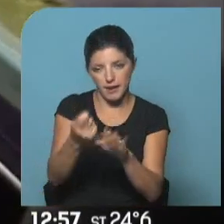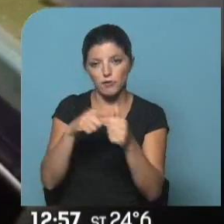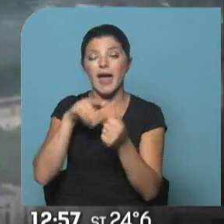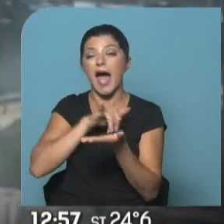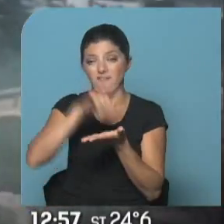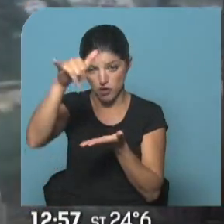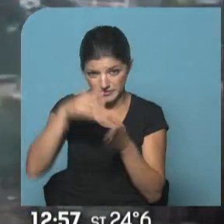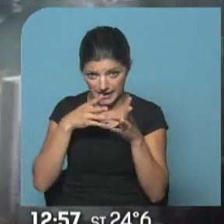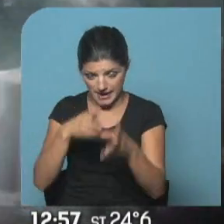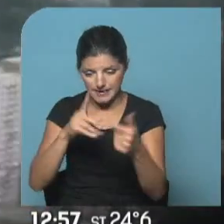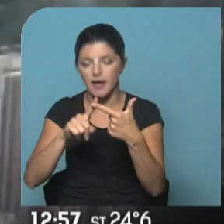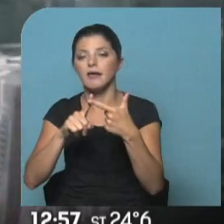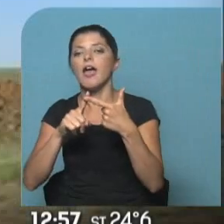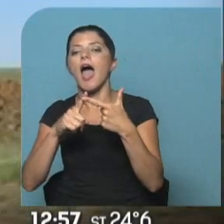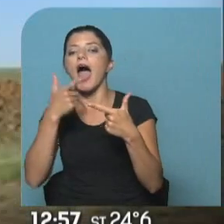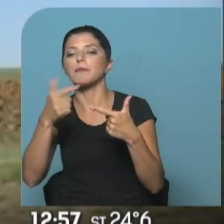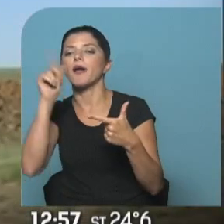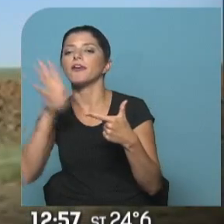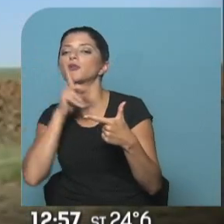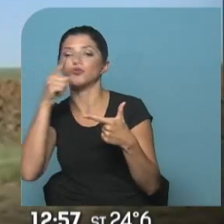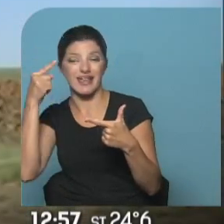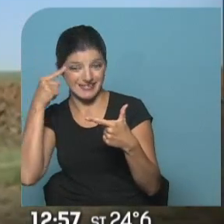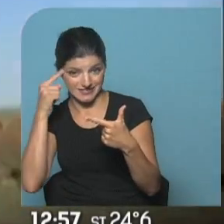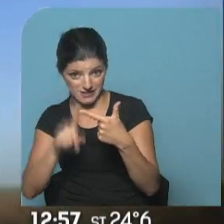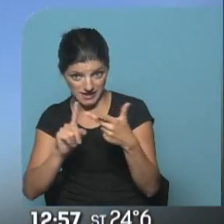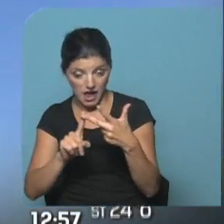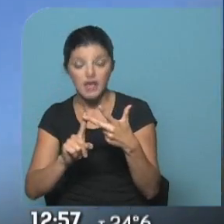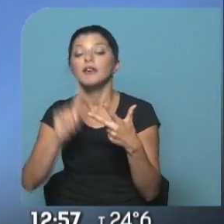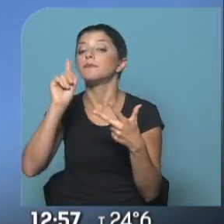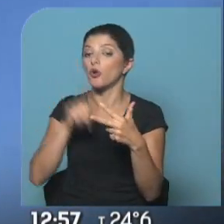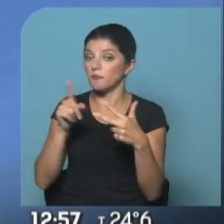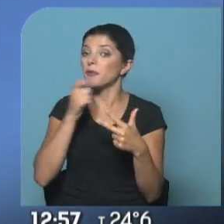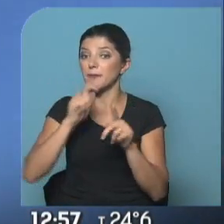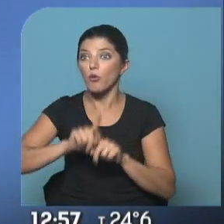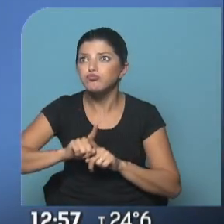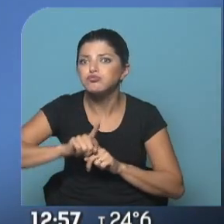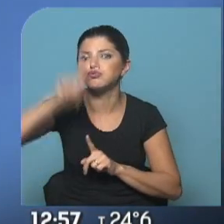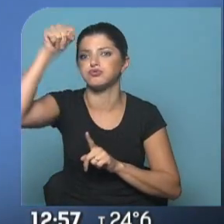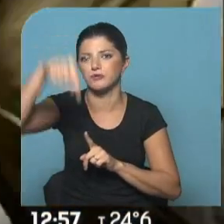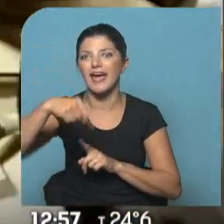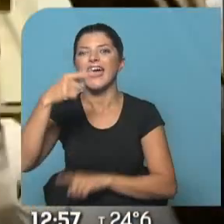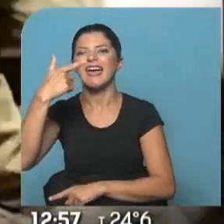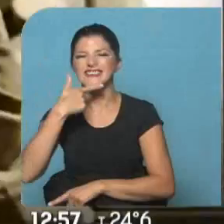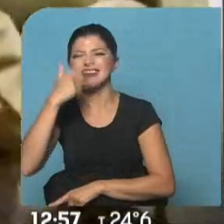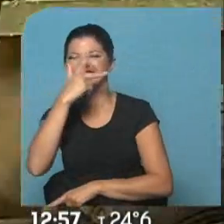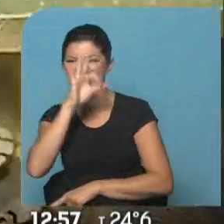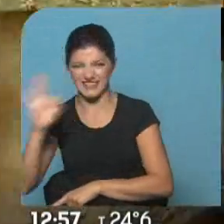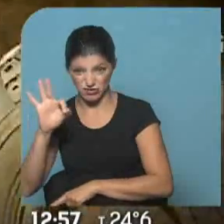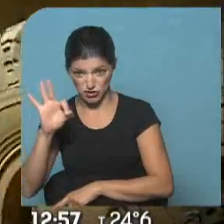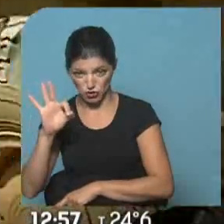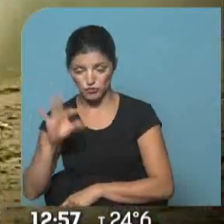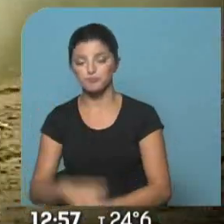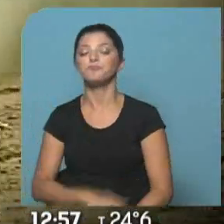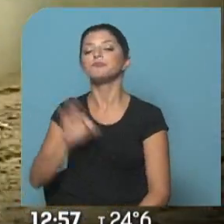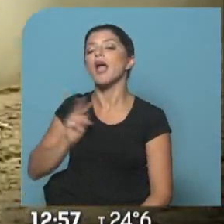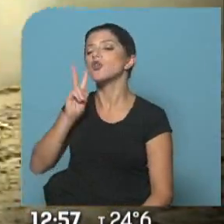de combate y sistemas de armas rusos y chinos, entre ellos los eficaces misiles soviéticos S-300. En